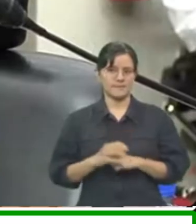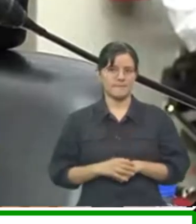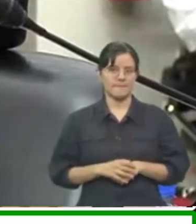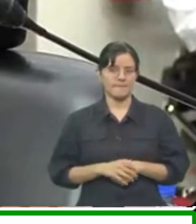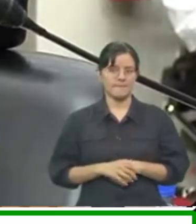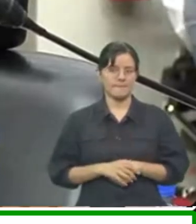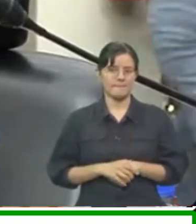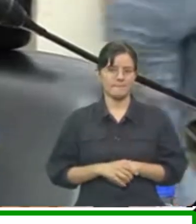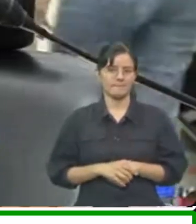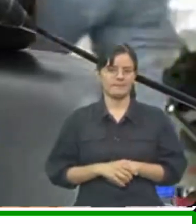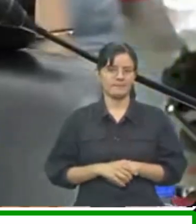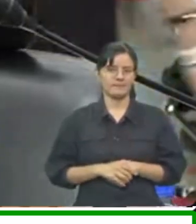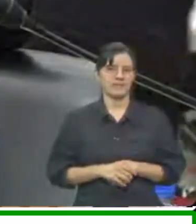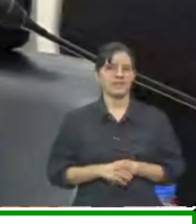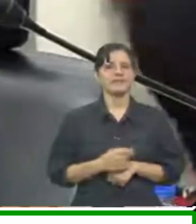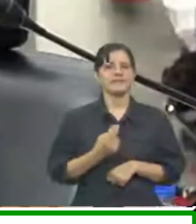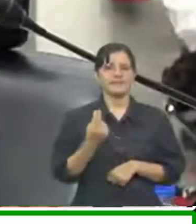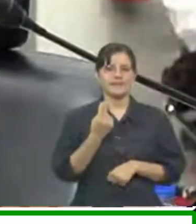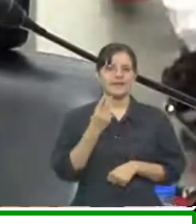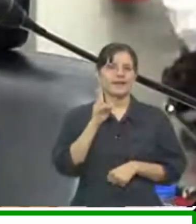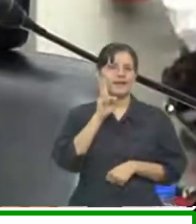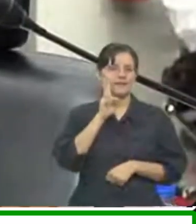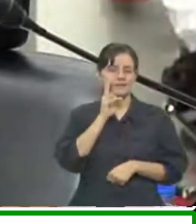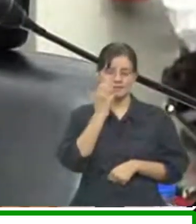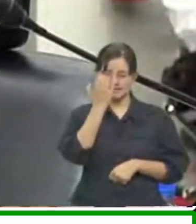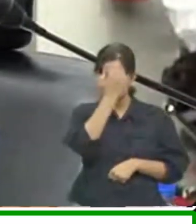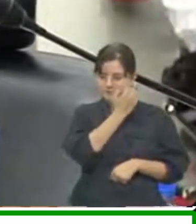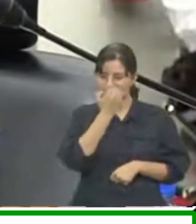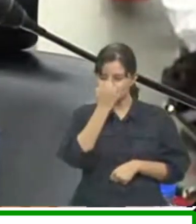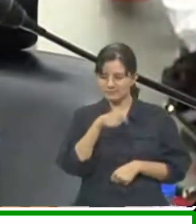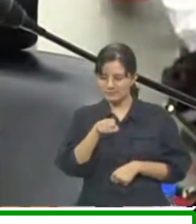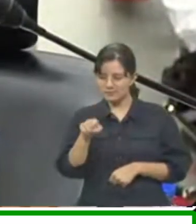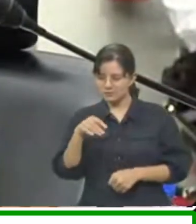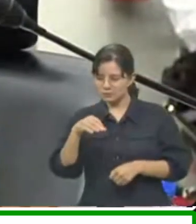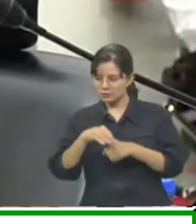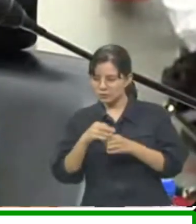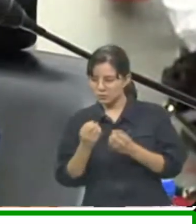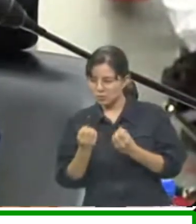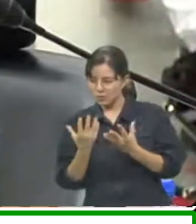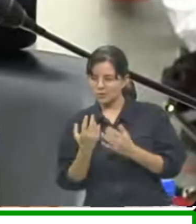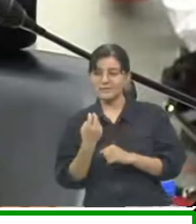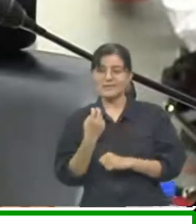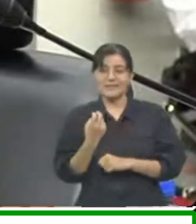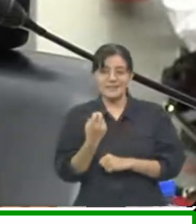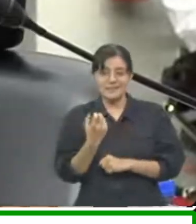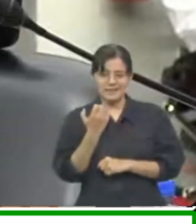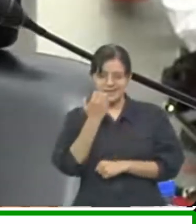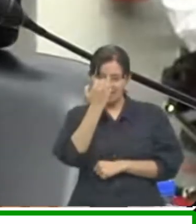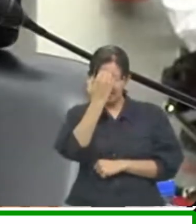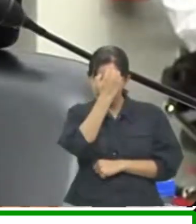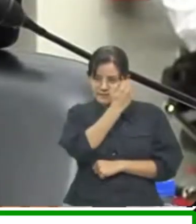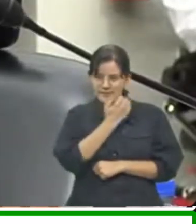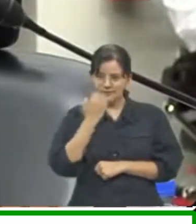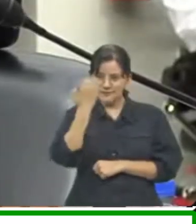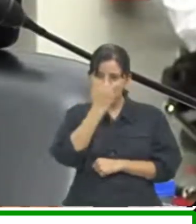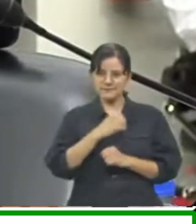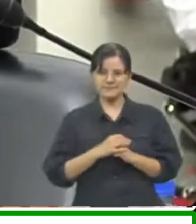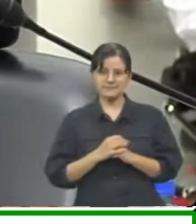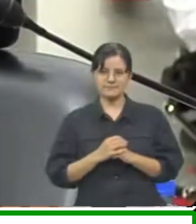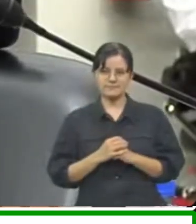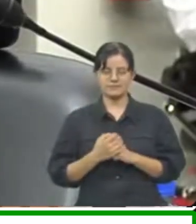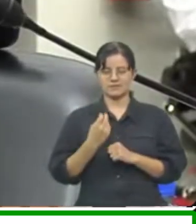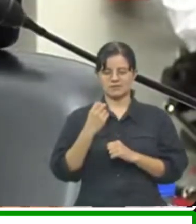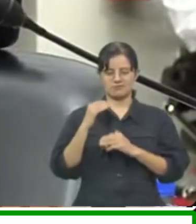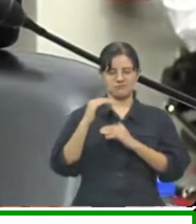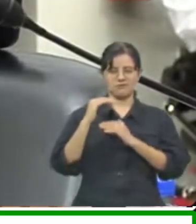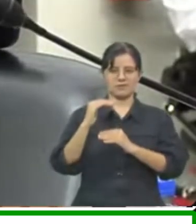que tiene que analizarse con base en los votos y con base en esos límites mínimos y